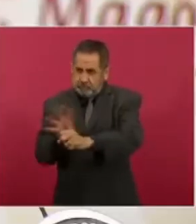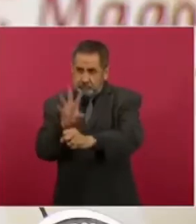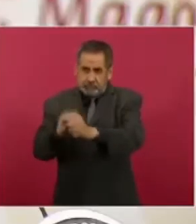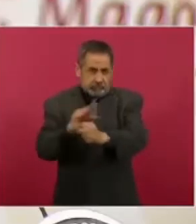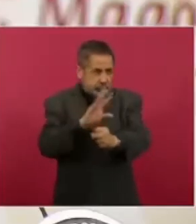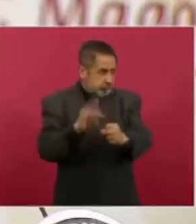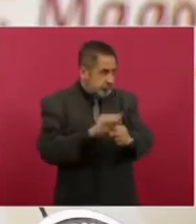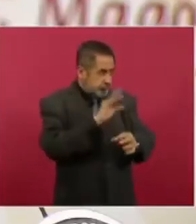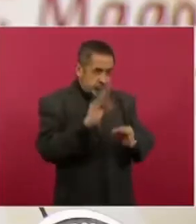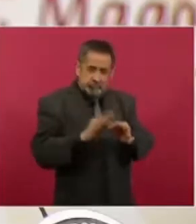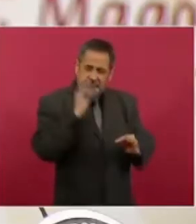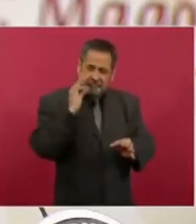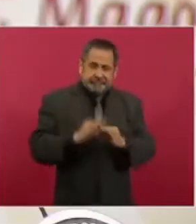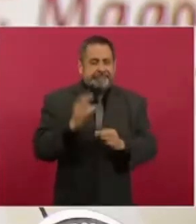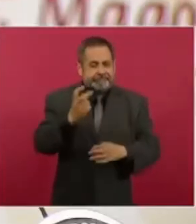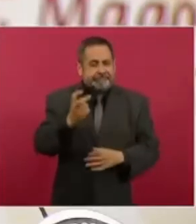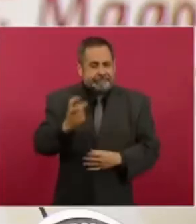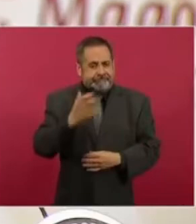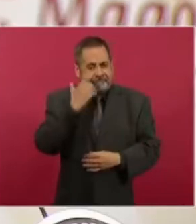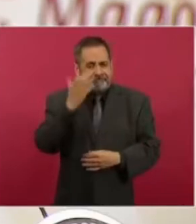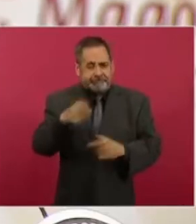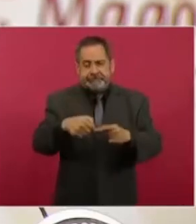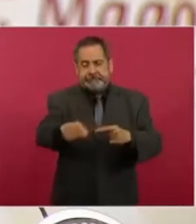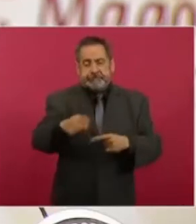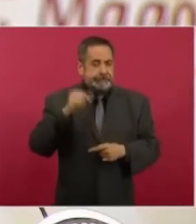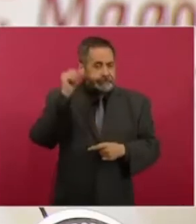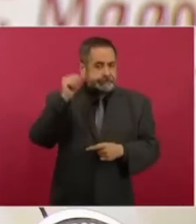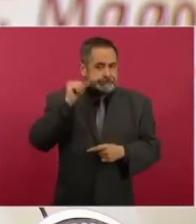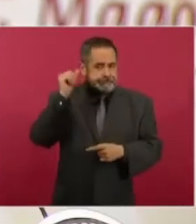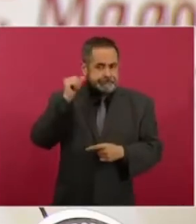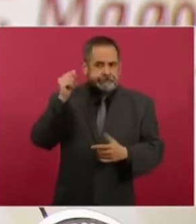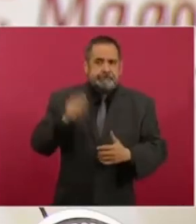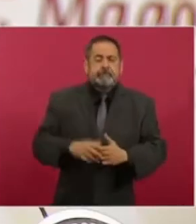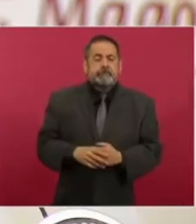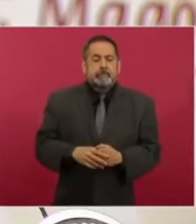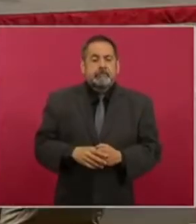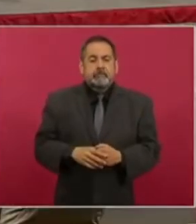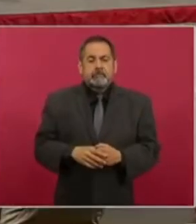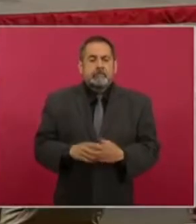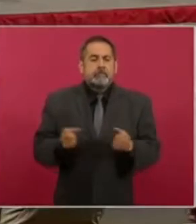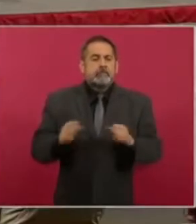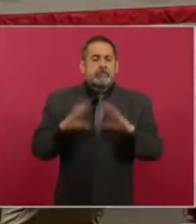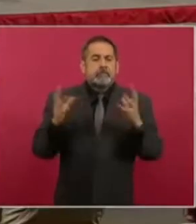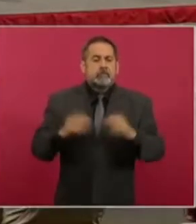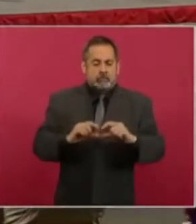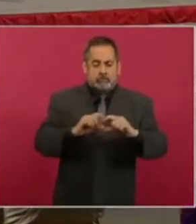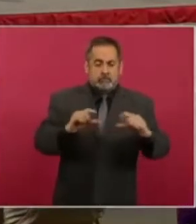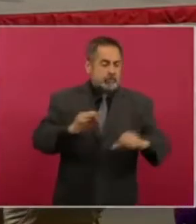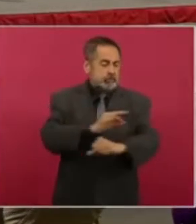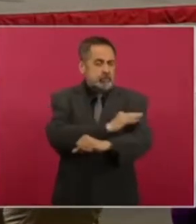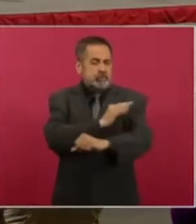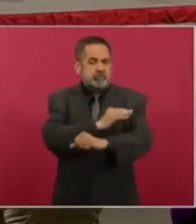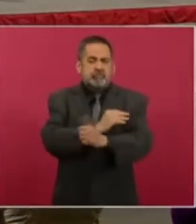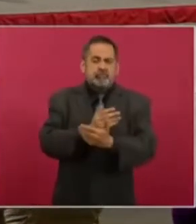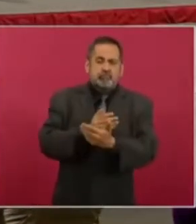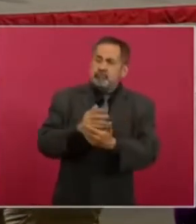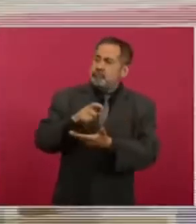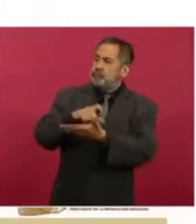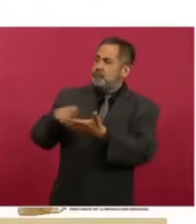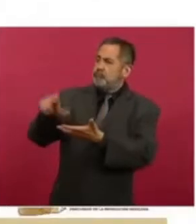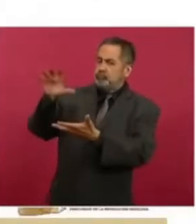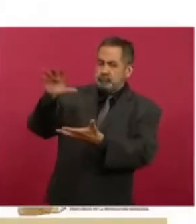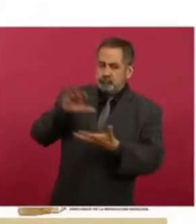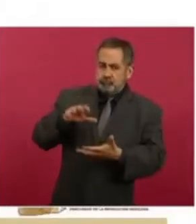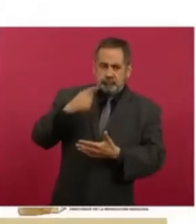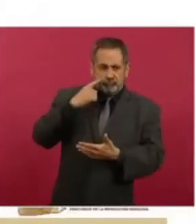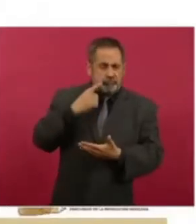refuerzos. Por el momento, aquí está la cantidad total de dosis que hemos adquirido y